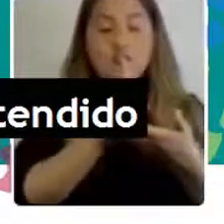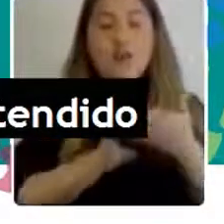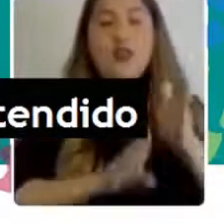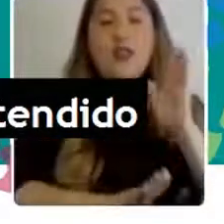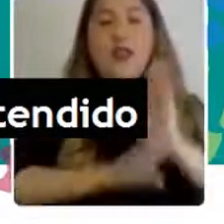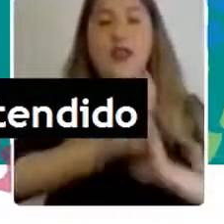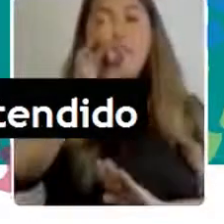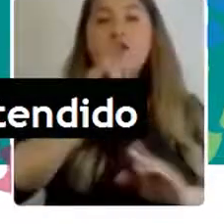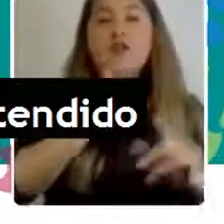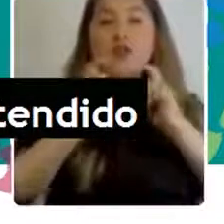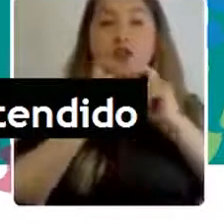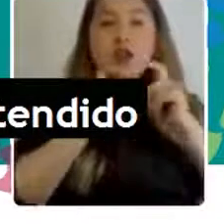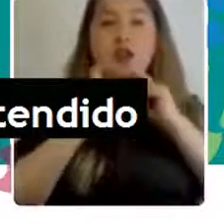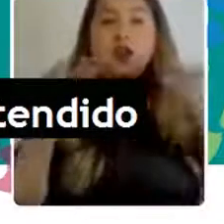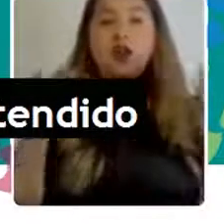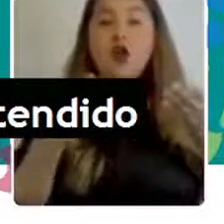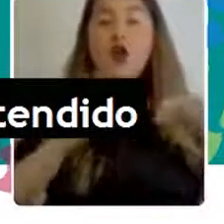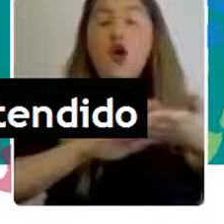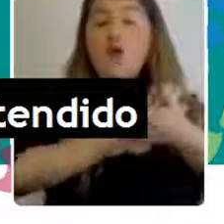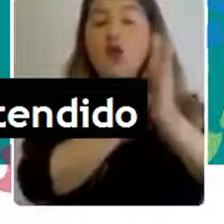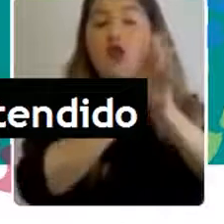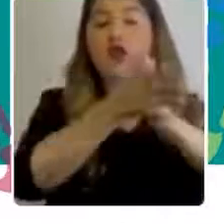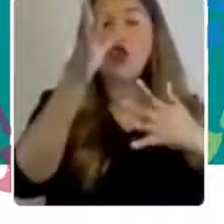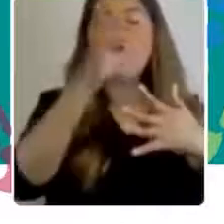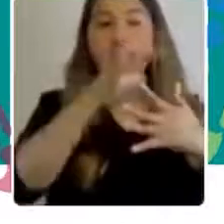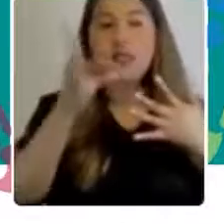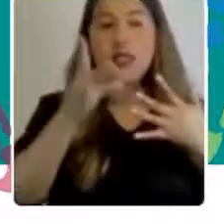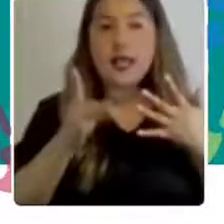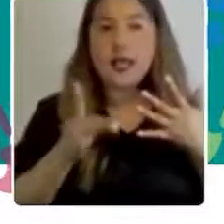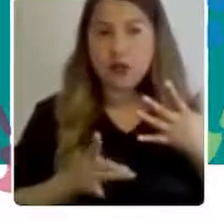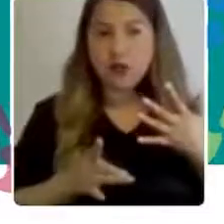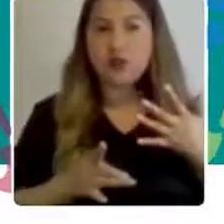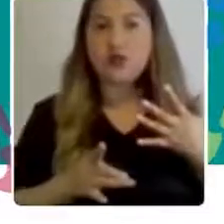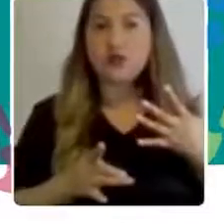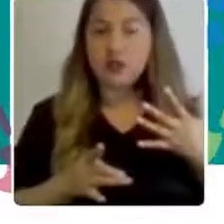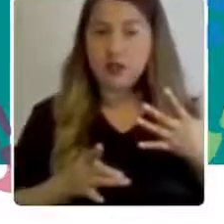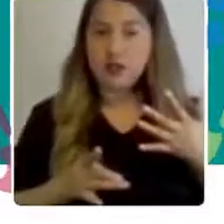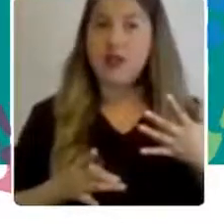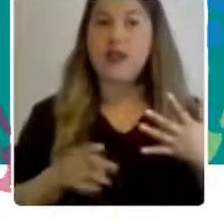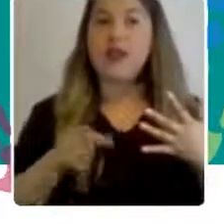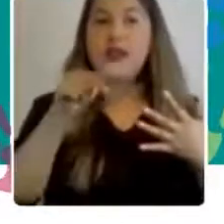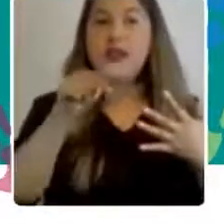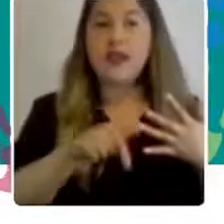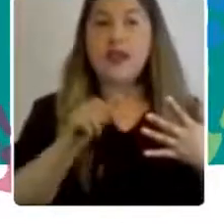lo que se ha venido a llamar el real world evidence o estudios no autorizados.